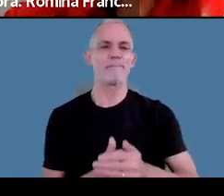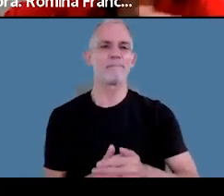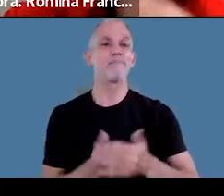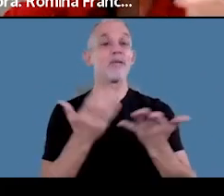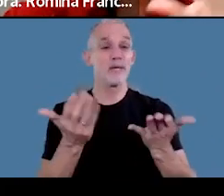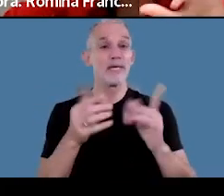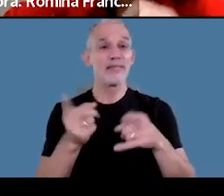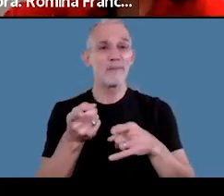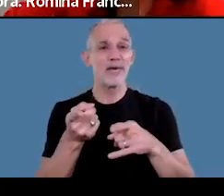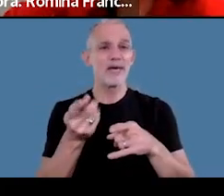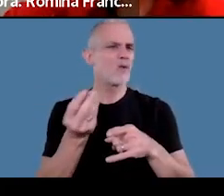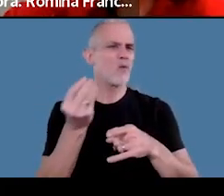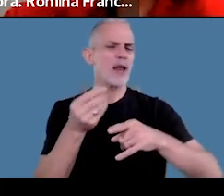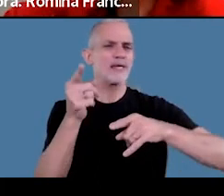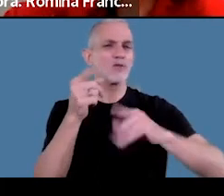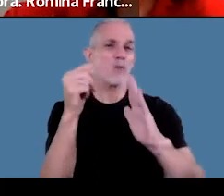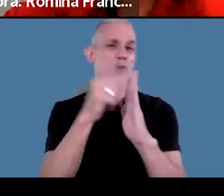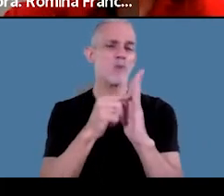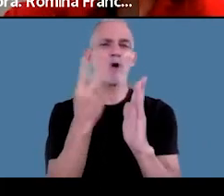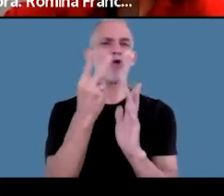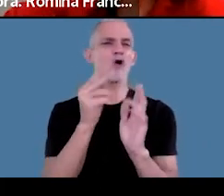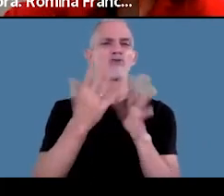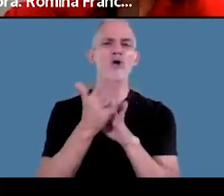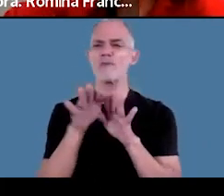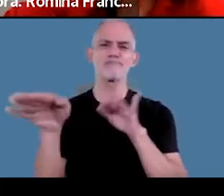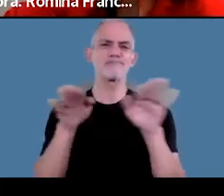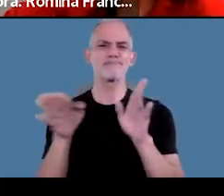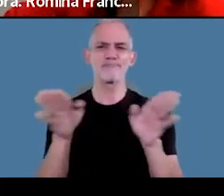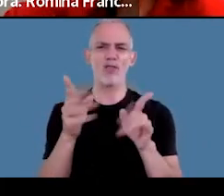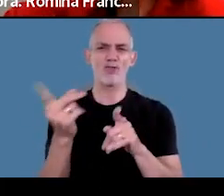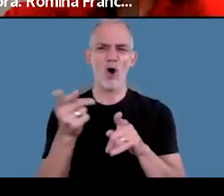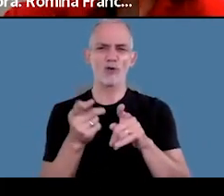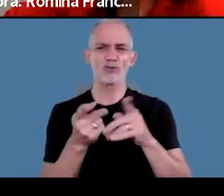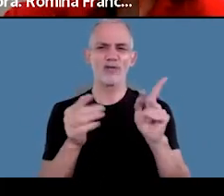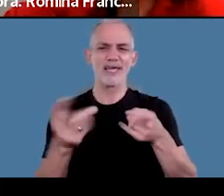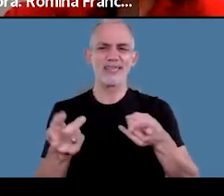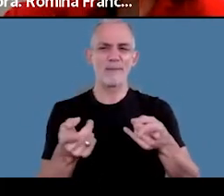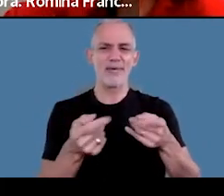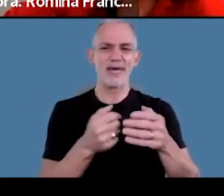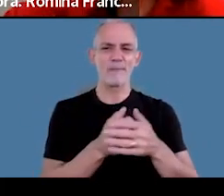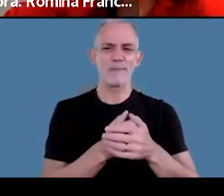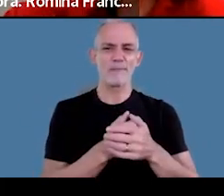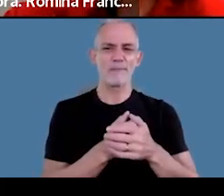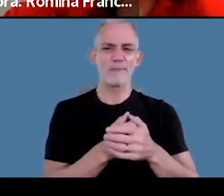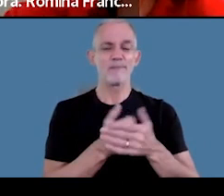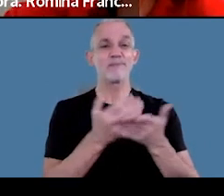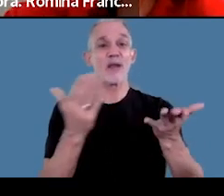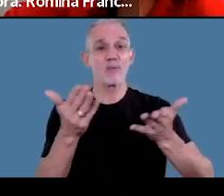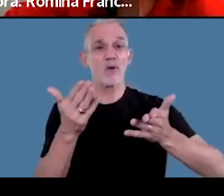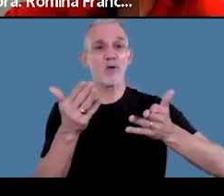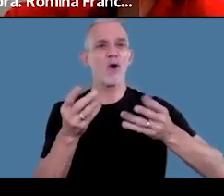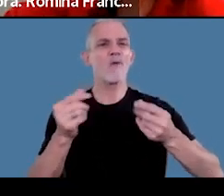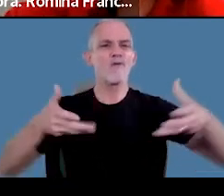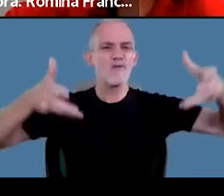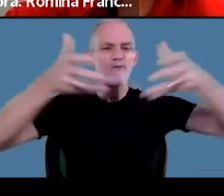Y básicamente estos son los dos, o si no también de fondos de comunes de inversión,